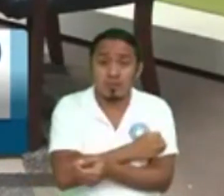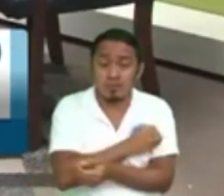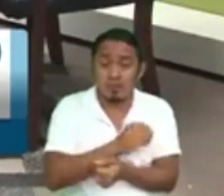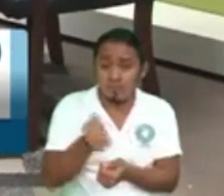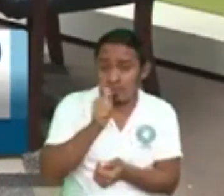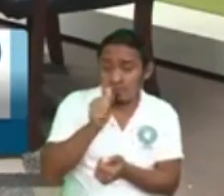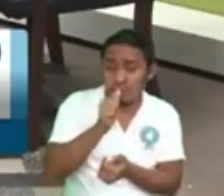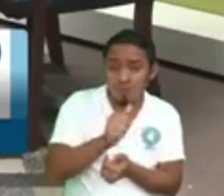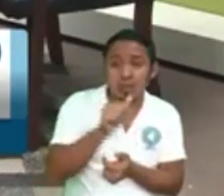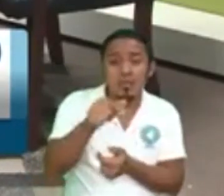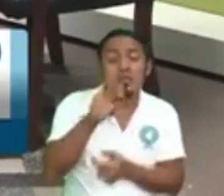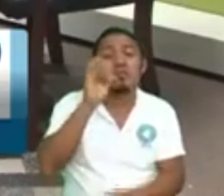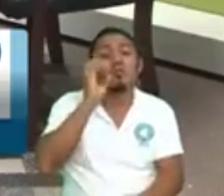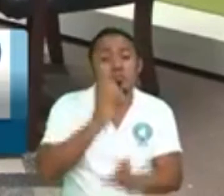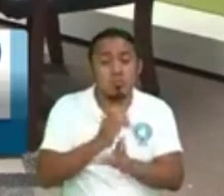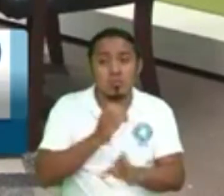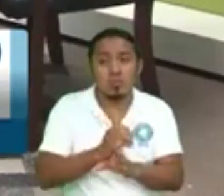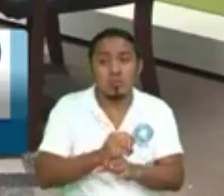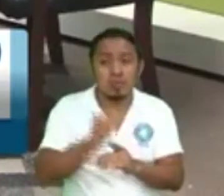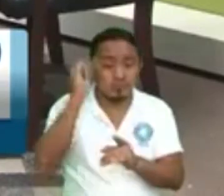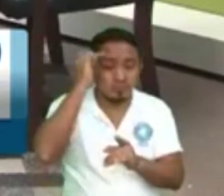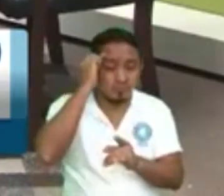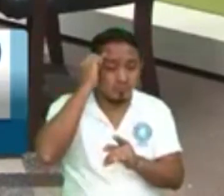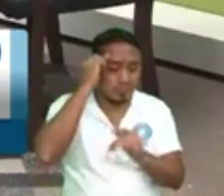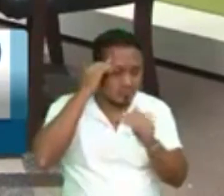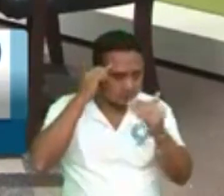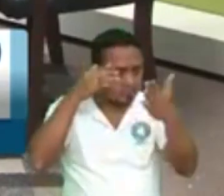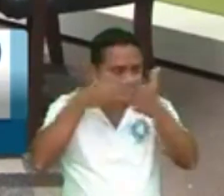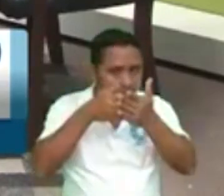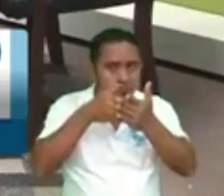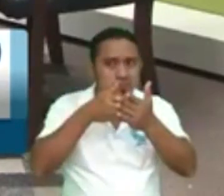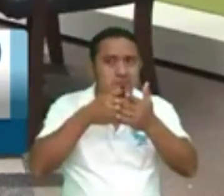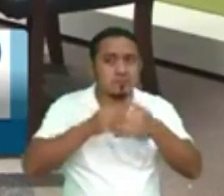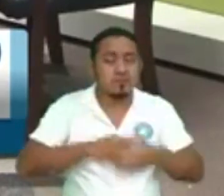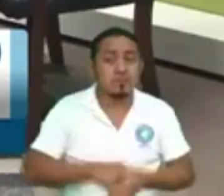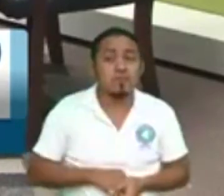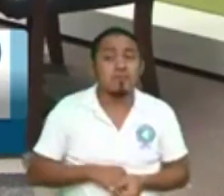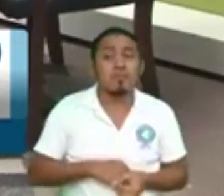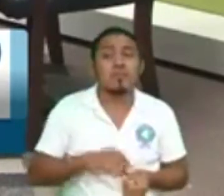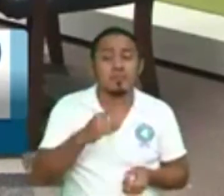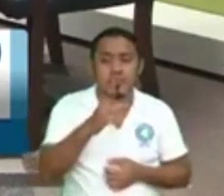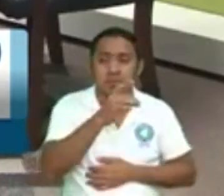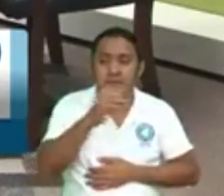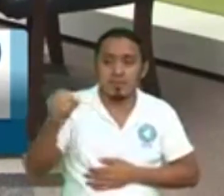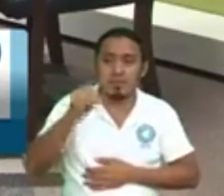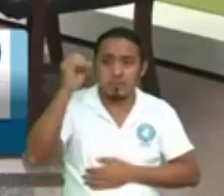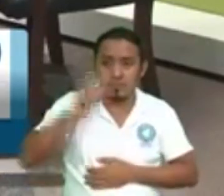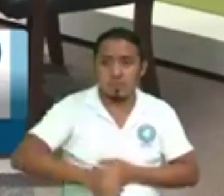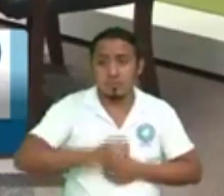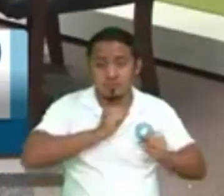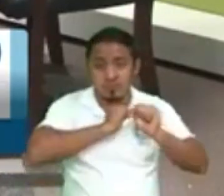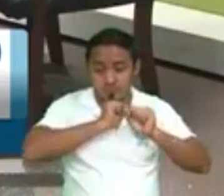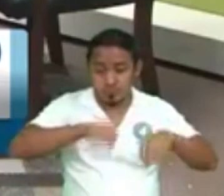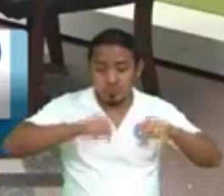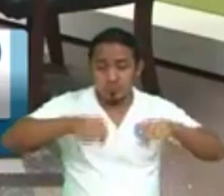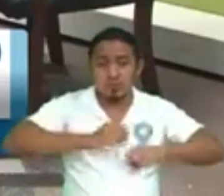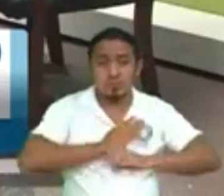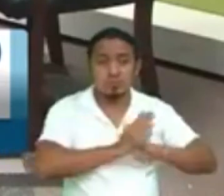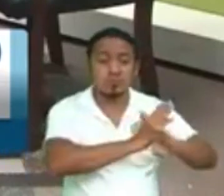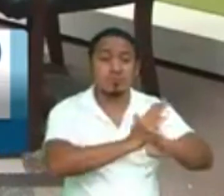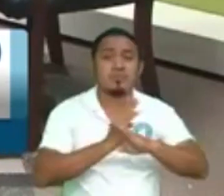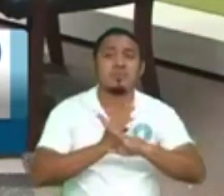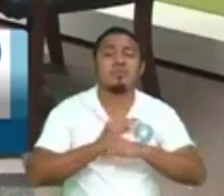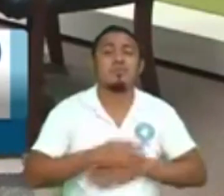causa de retardo mental que no es congénita, o sea, y que es 100% prevenible. Eso le